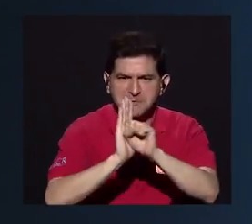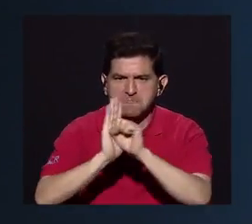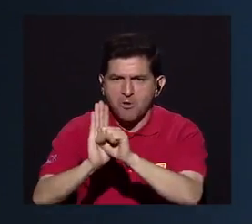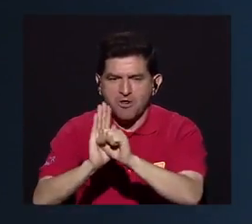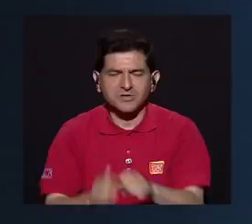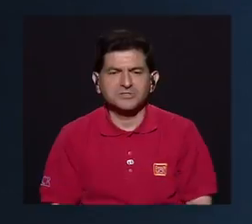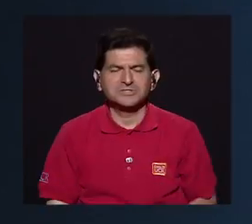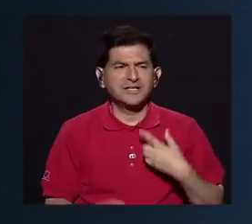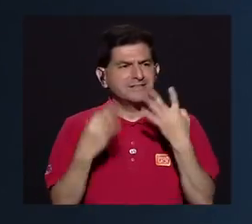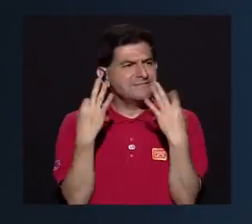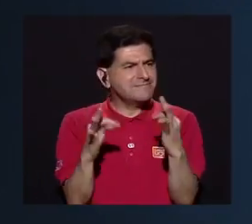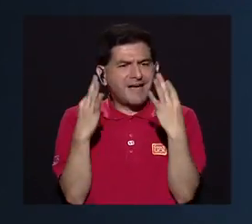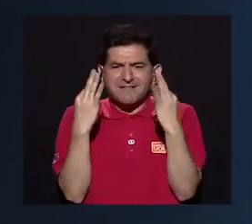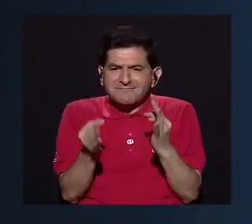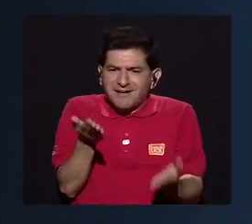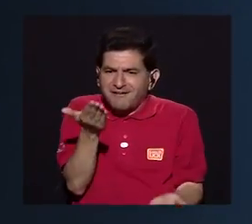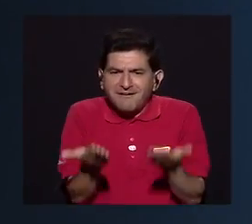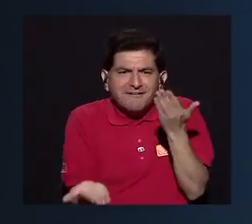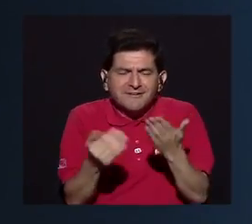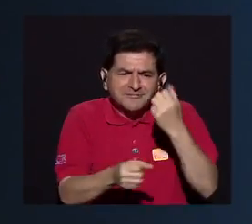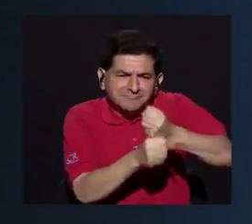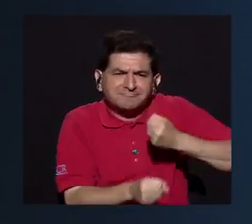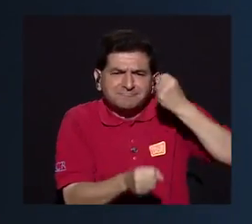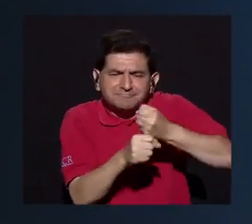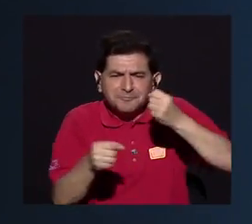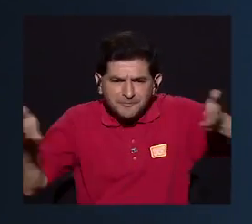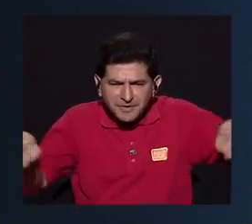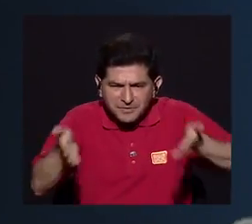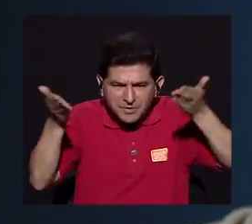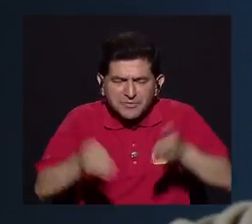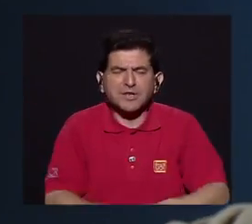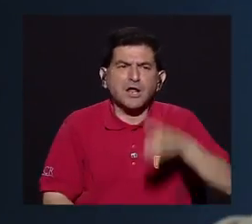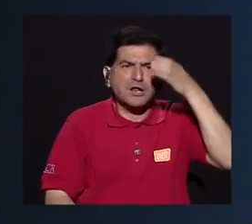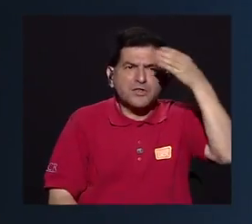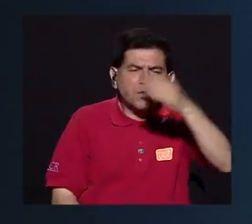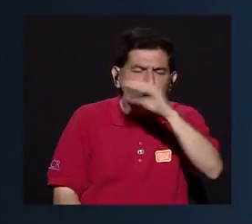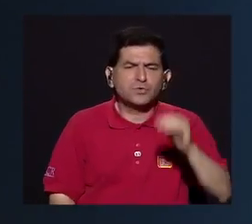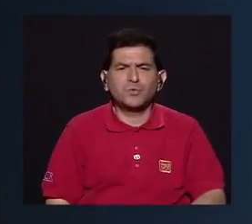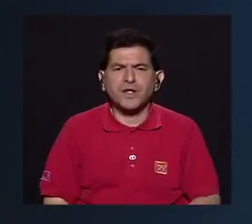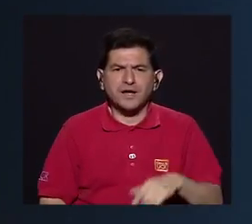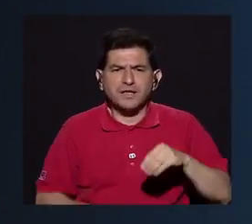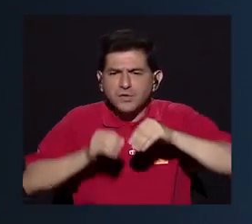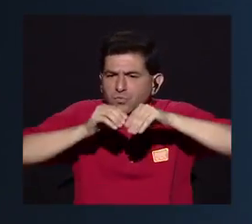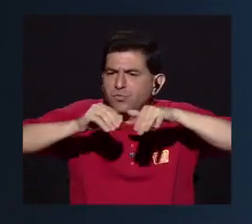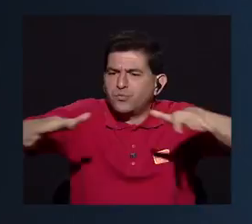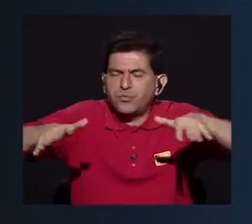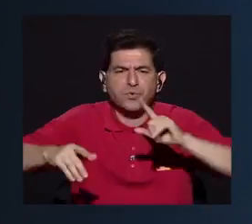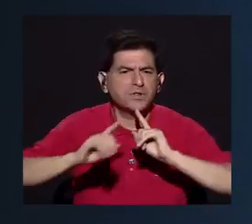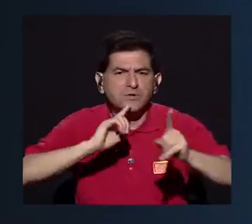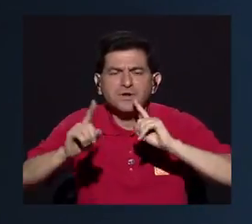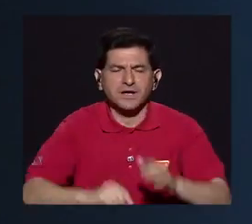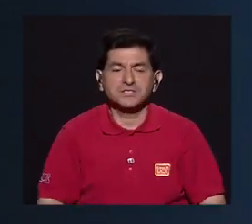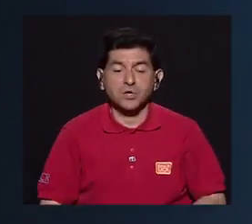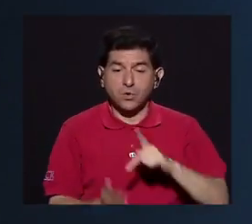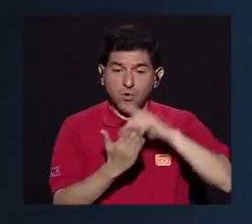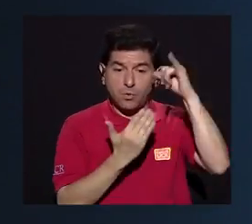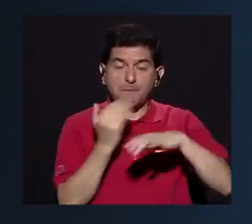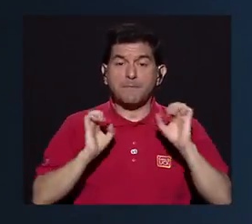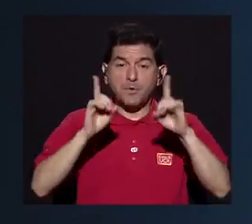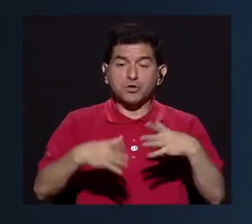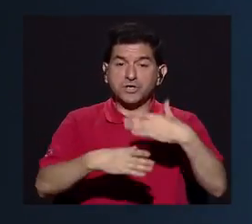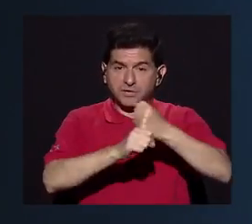símbolos, cómo poder de alguna manera trabajar en pro de la cultura y la difusión y así generar proyectos